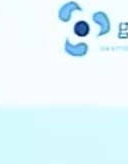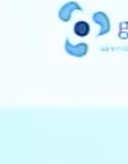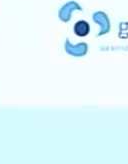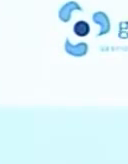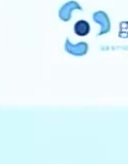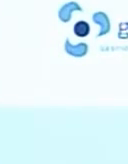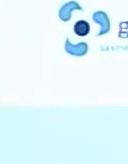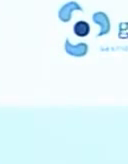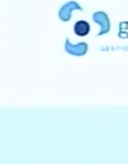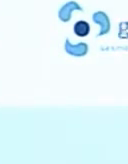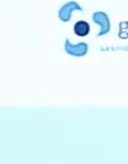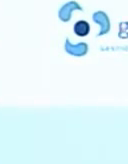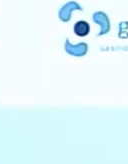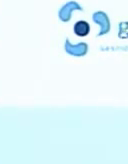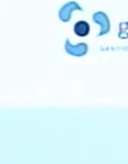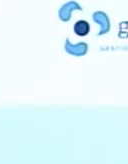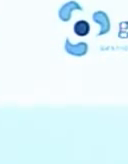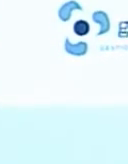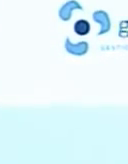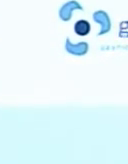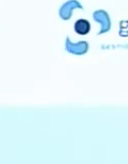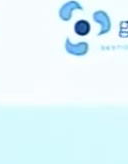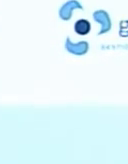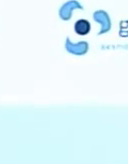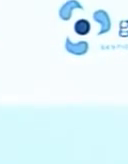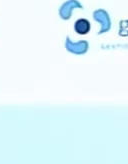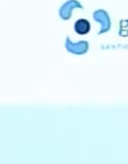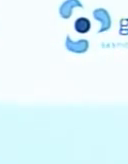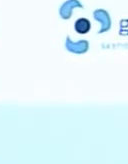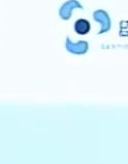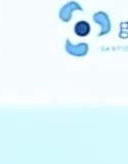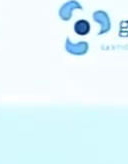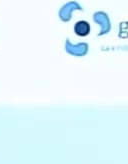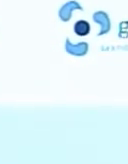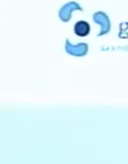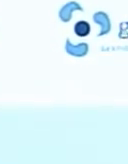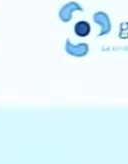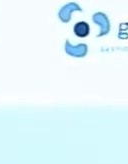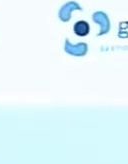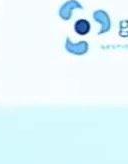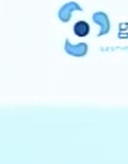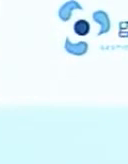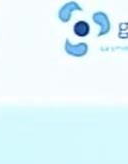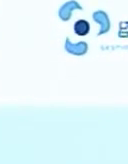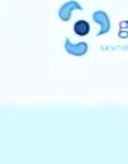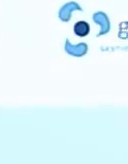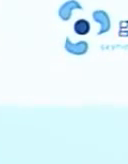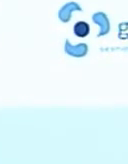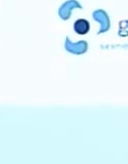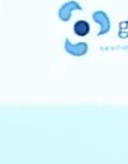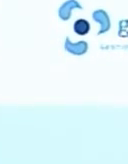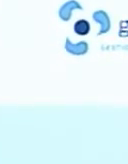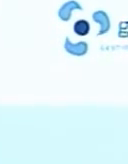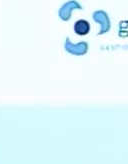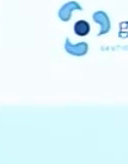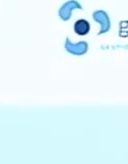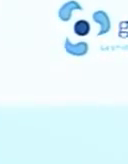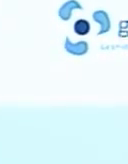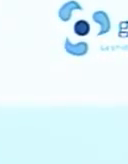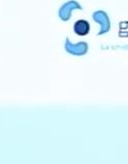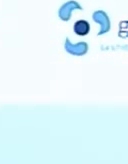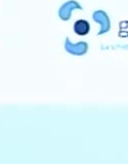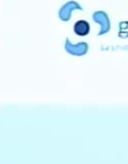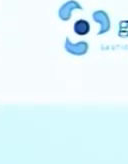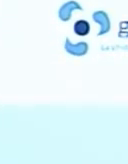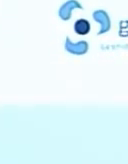iniciativas sea el resultado de un diagnóstico multifactorial construido a partir de las aportaciones de quienes